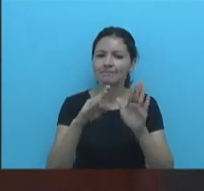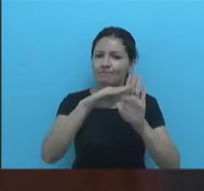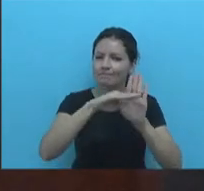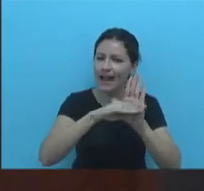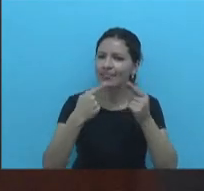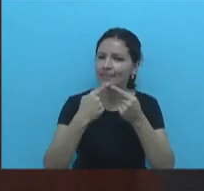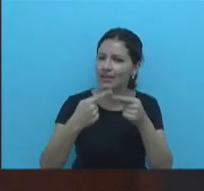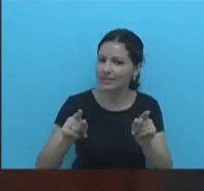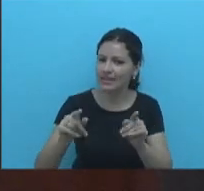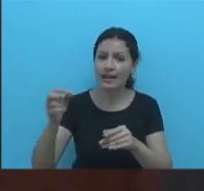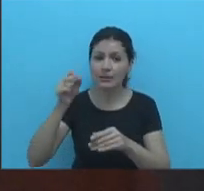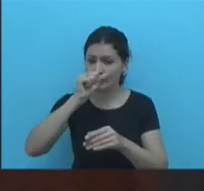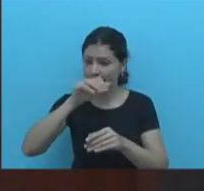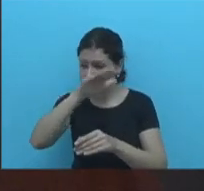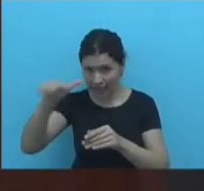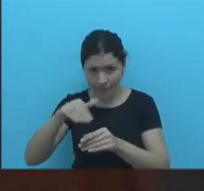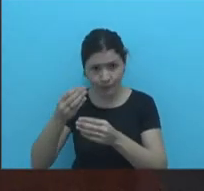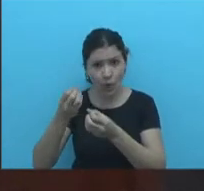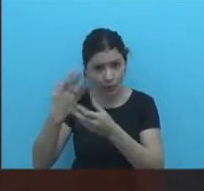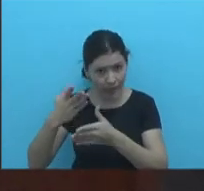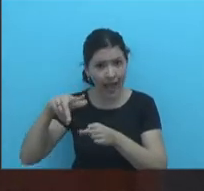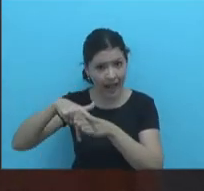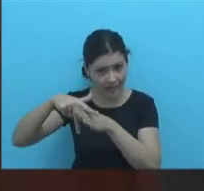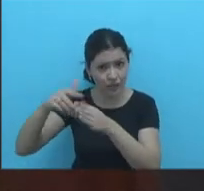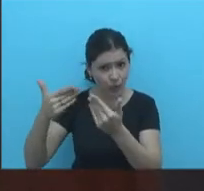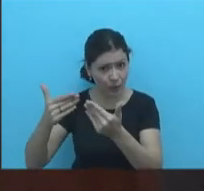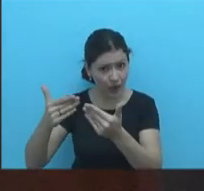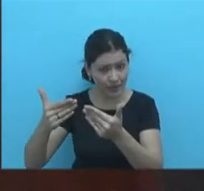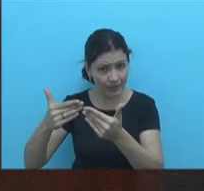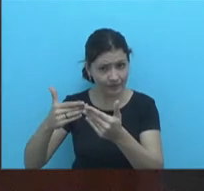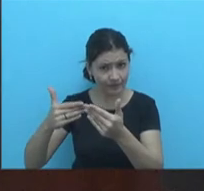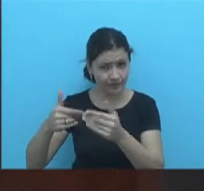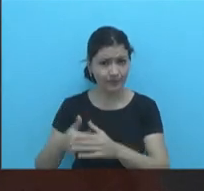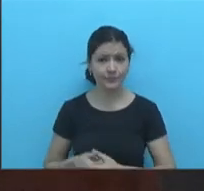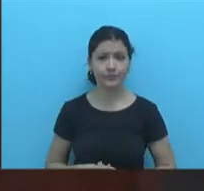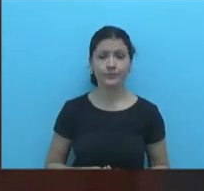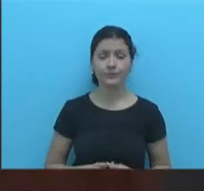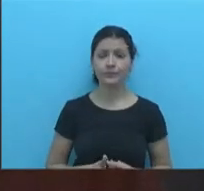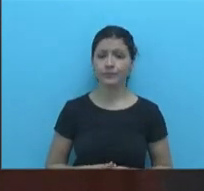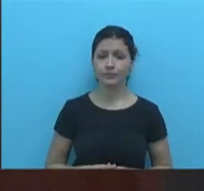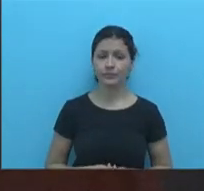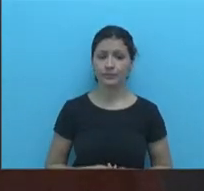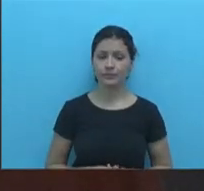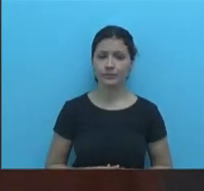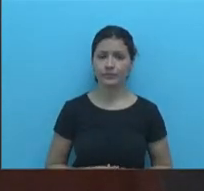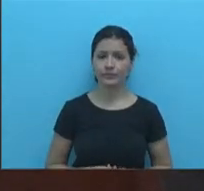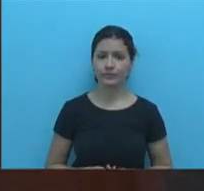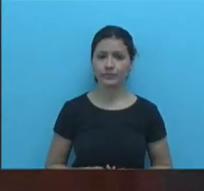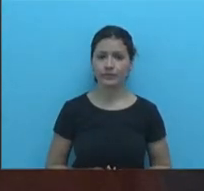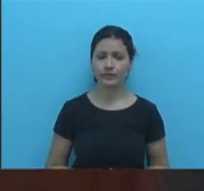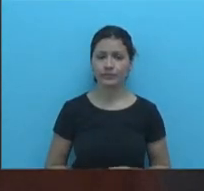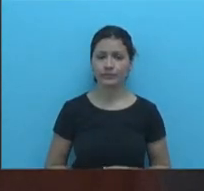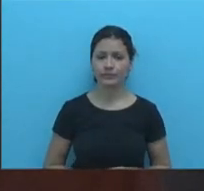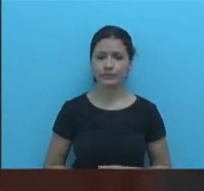el uso para el trabajo o para la movilidad de la gente del campo porque, como ni bien ya dijeron, no